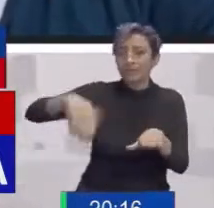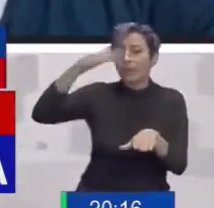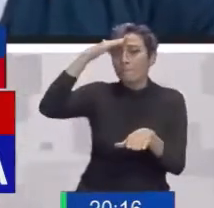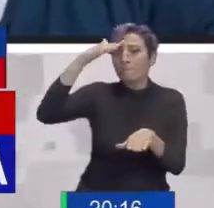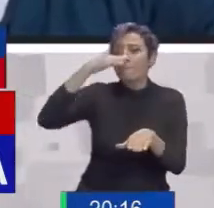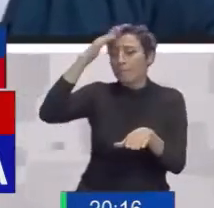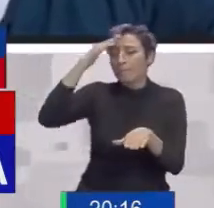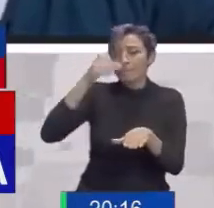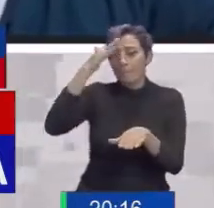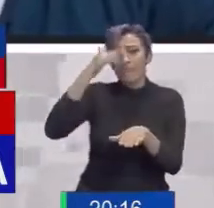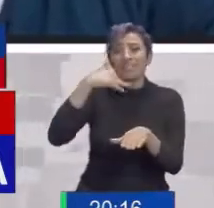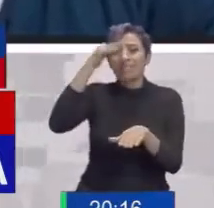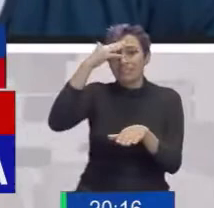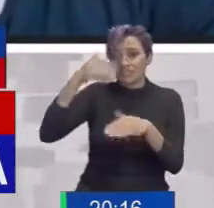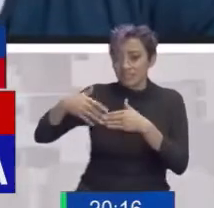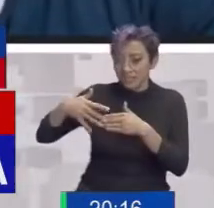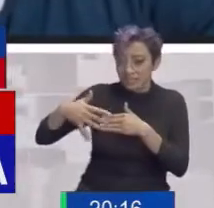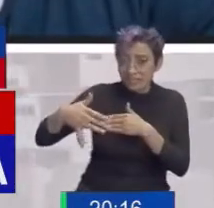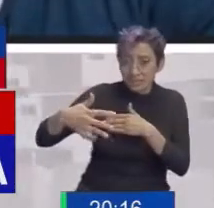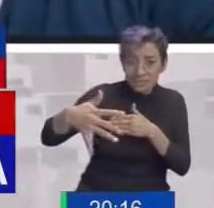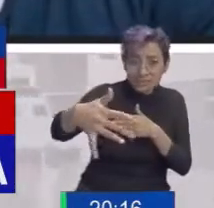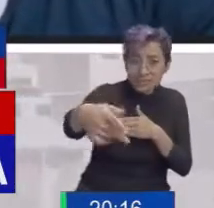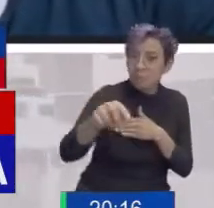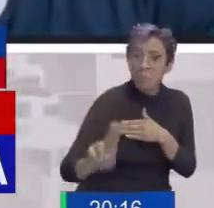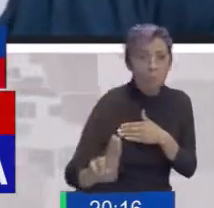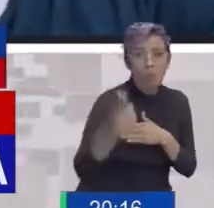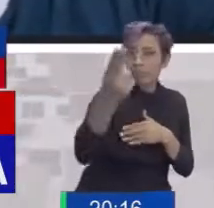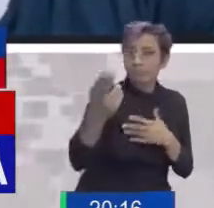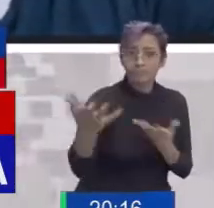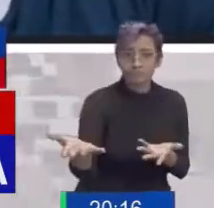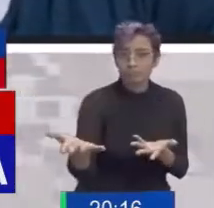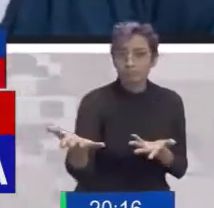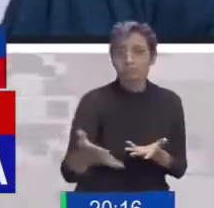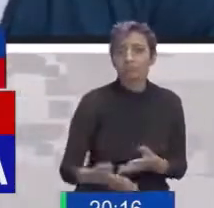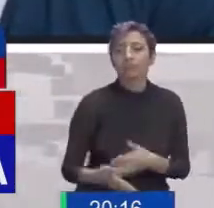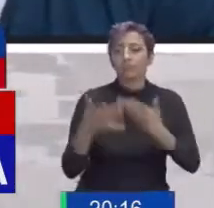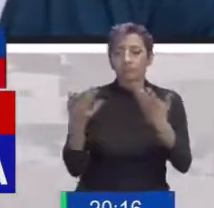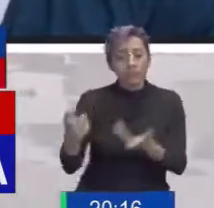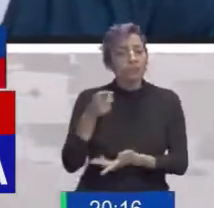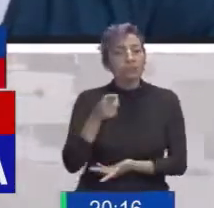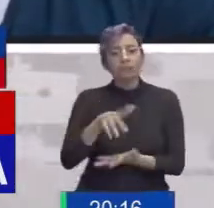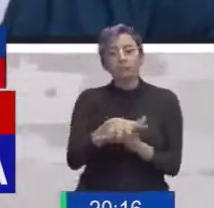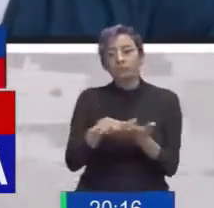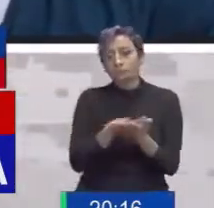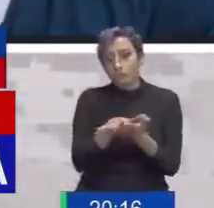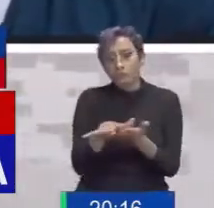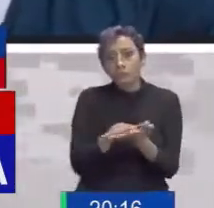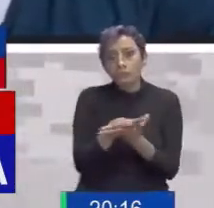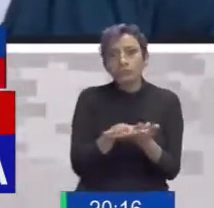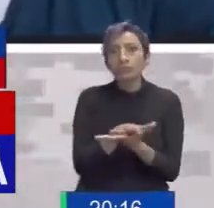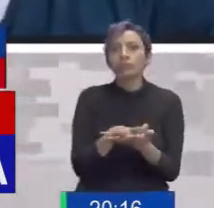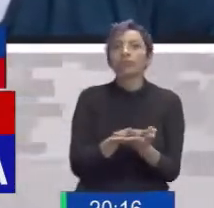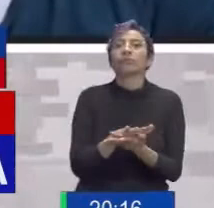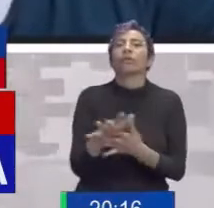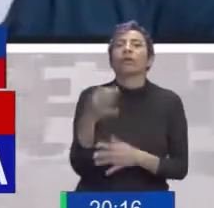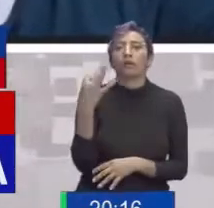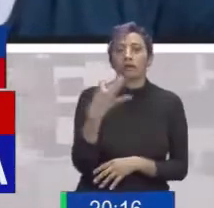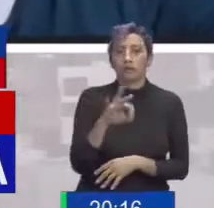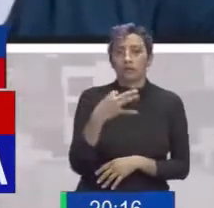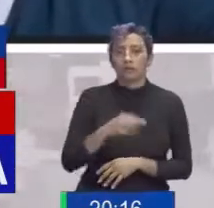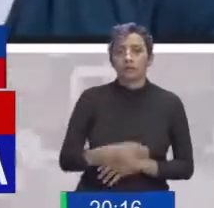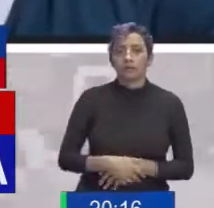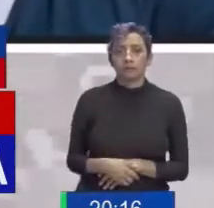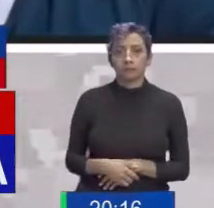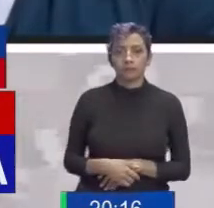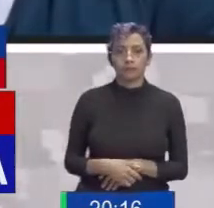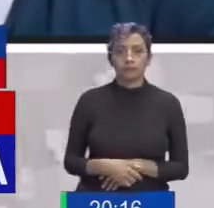hay chiquitos enfermos, ahora me entra la emoción. En este momento que no van a llegar a tener una cura.